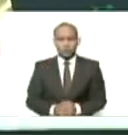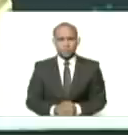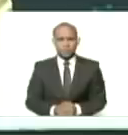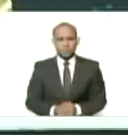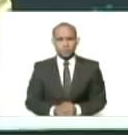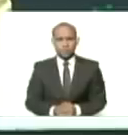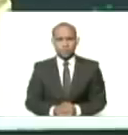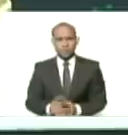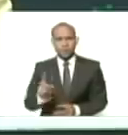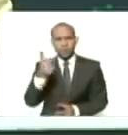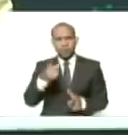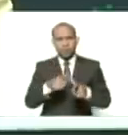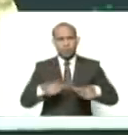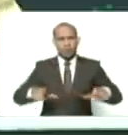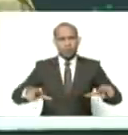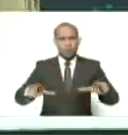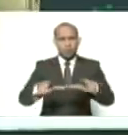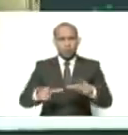En primer lugar,